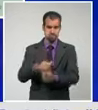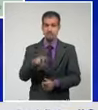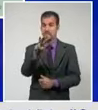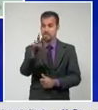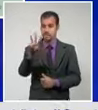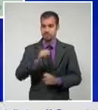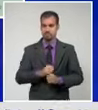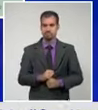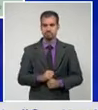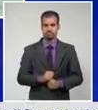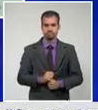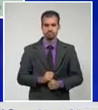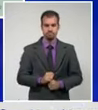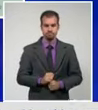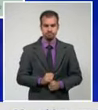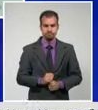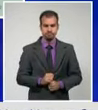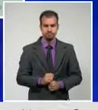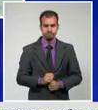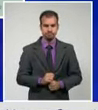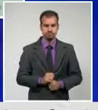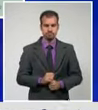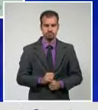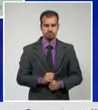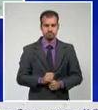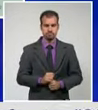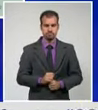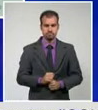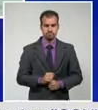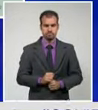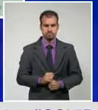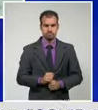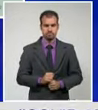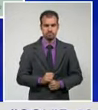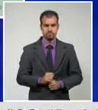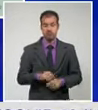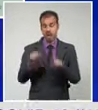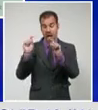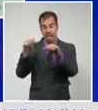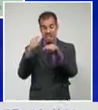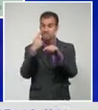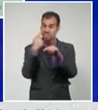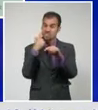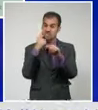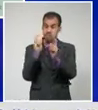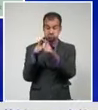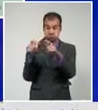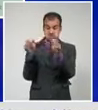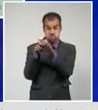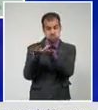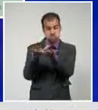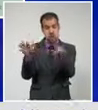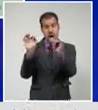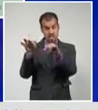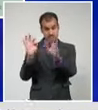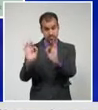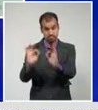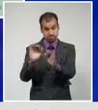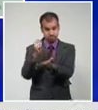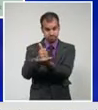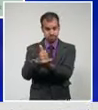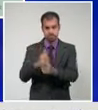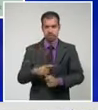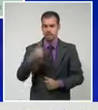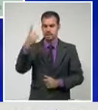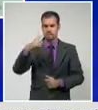en Pinar del Río, que donde tienen la principal transmisión. La Palma